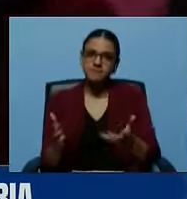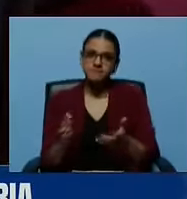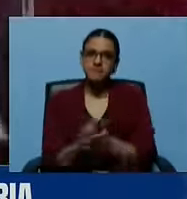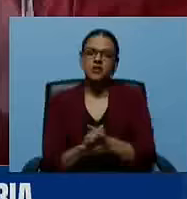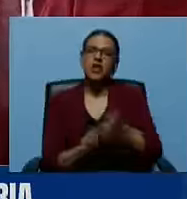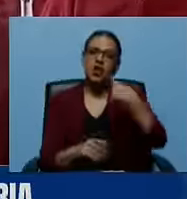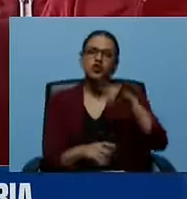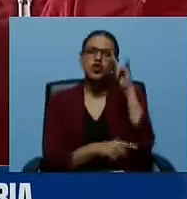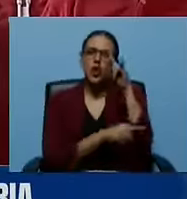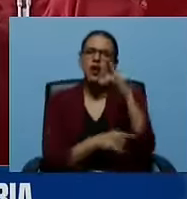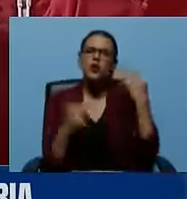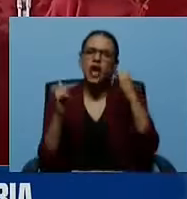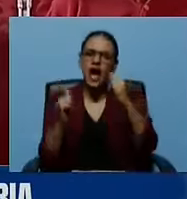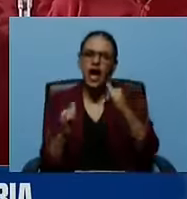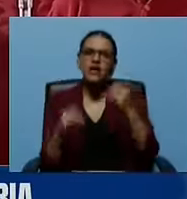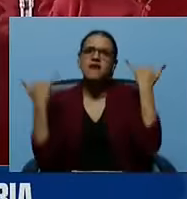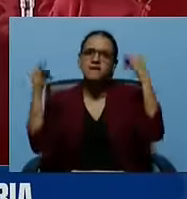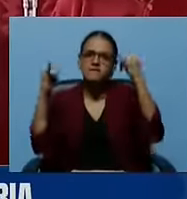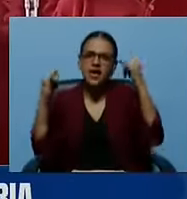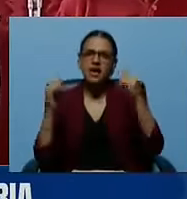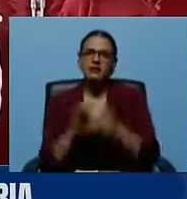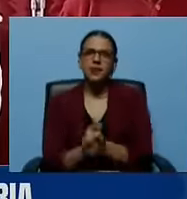El lunes tenemos una fiesta,